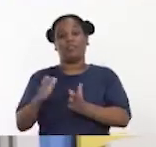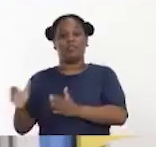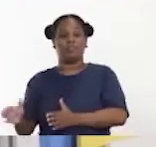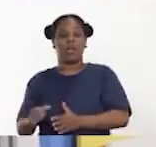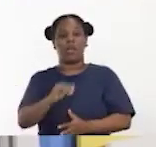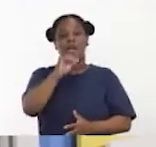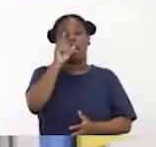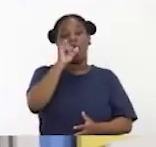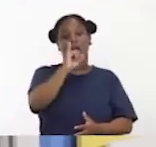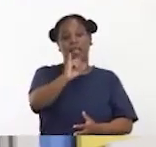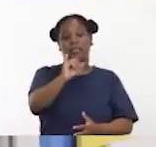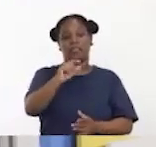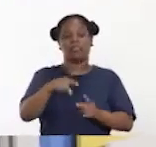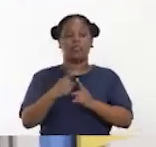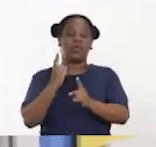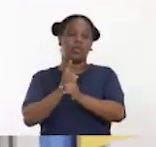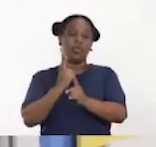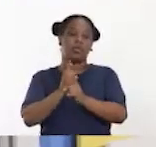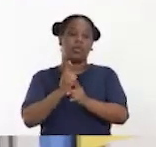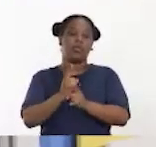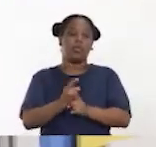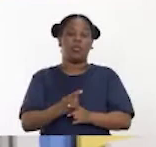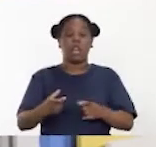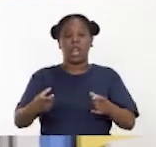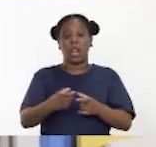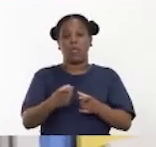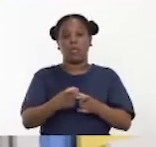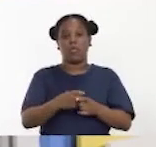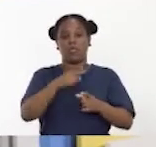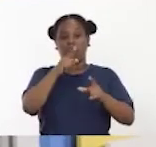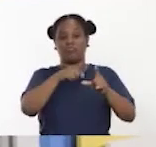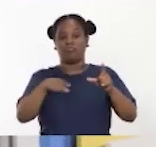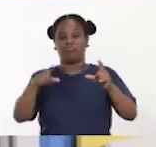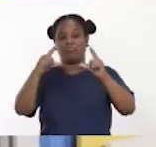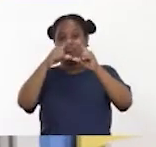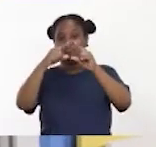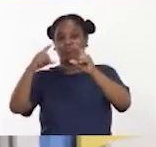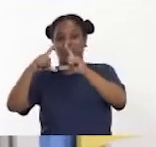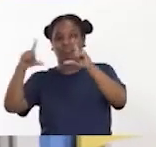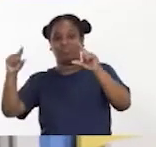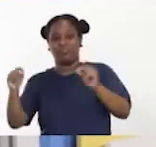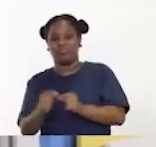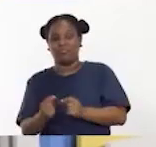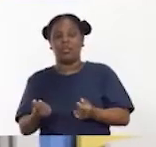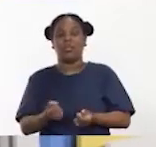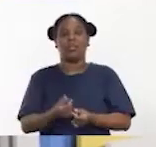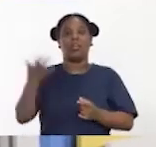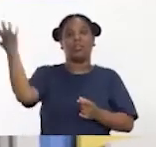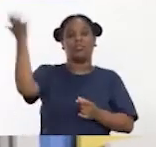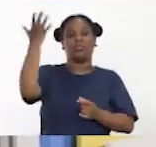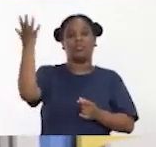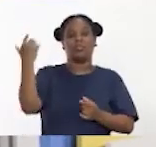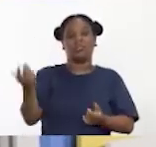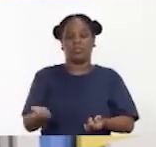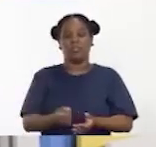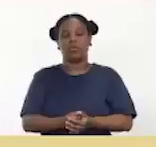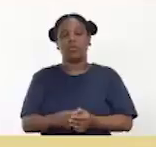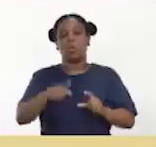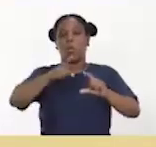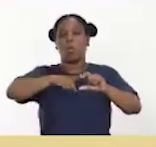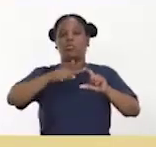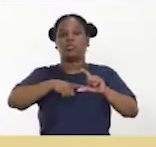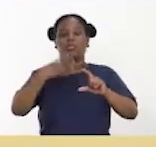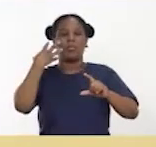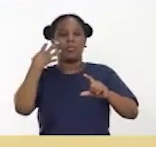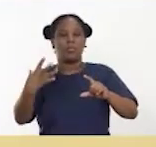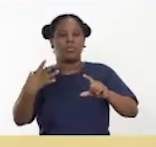Pasando a sexto por encuentro, tenemos la unidad de geometría analítica de la recta en el plano, con los contenidos